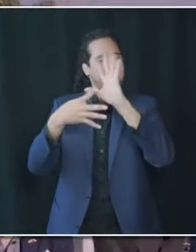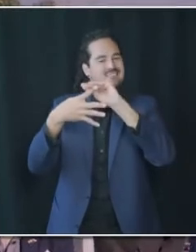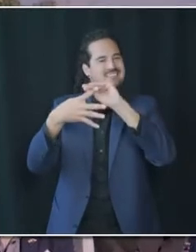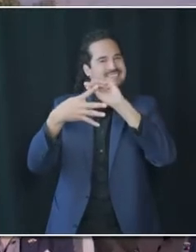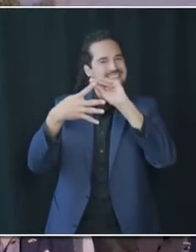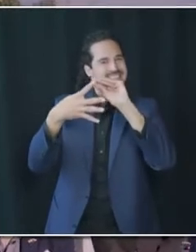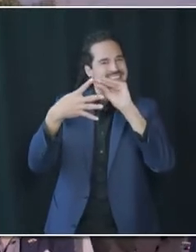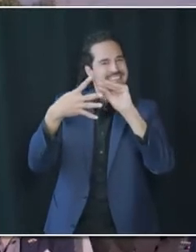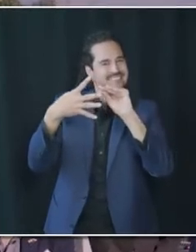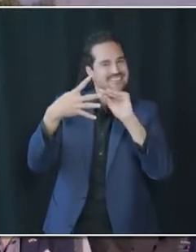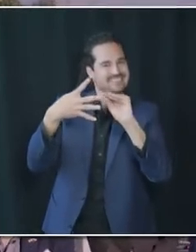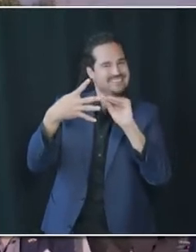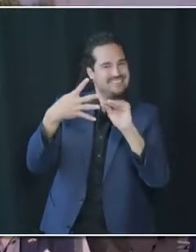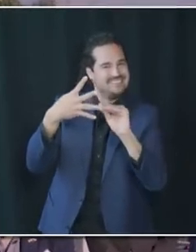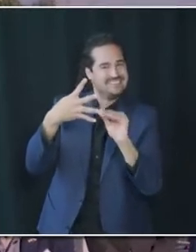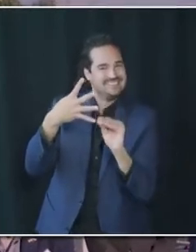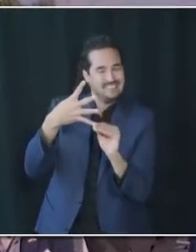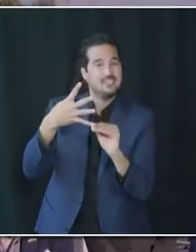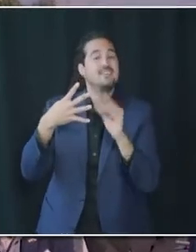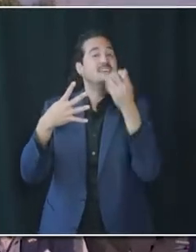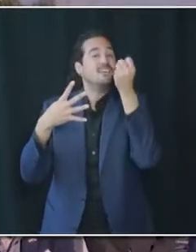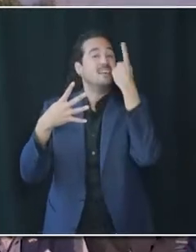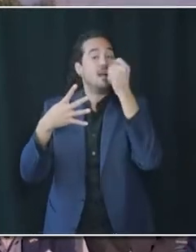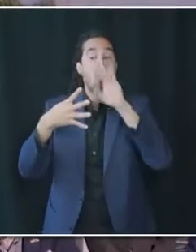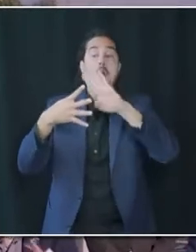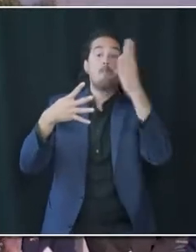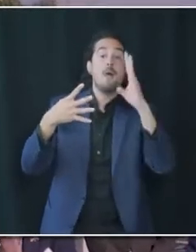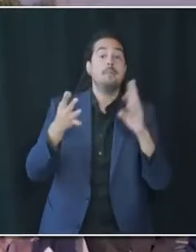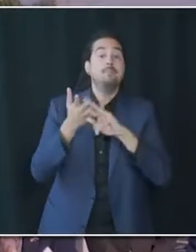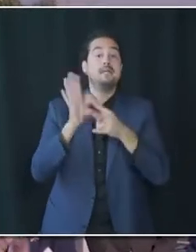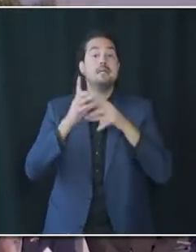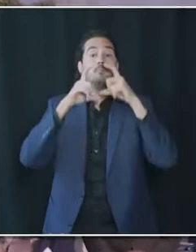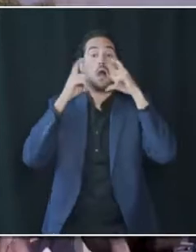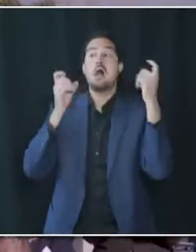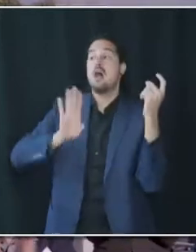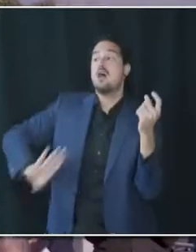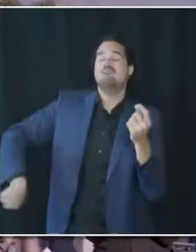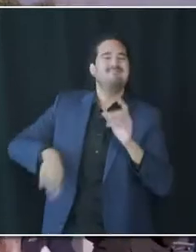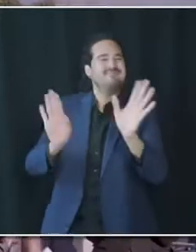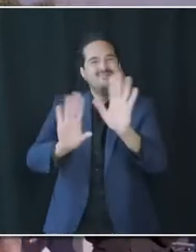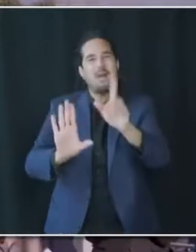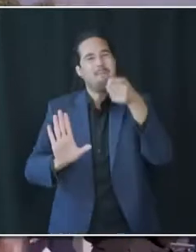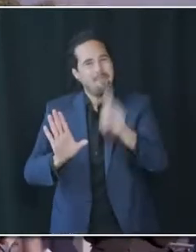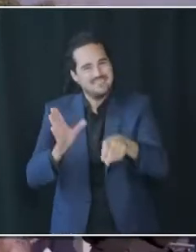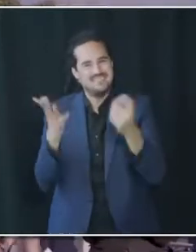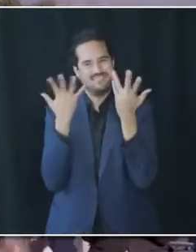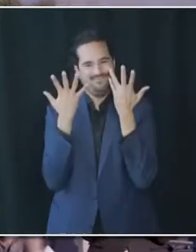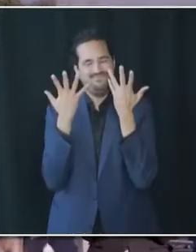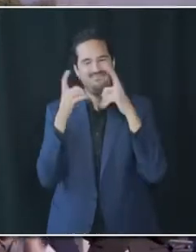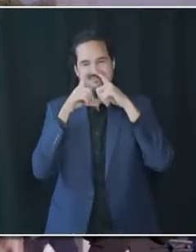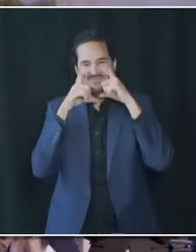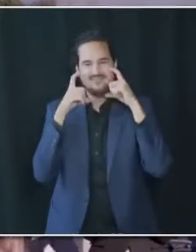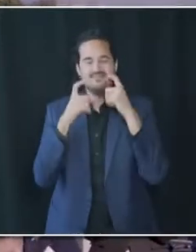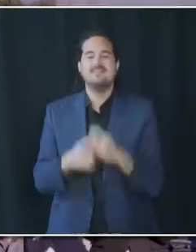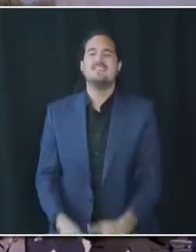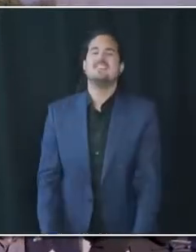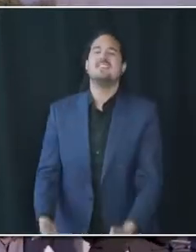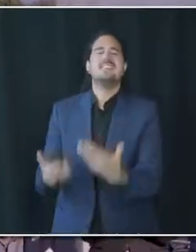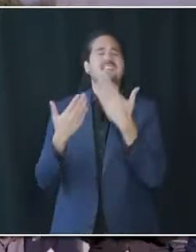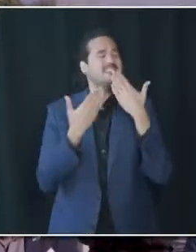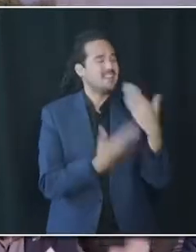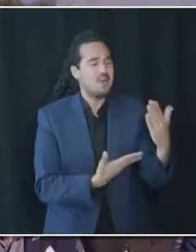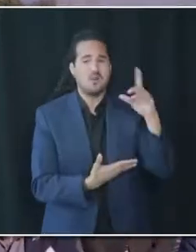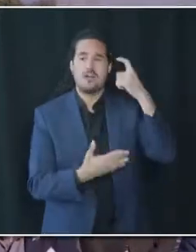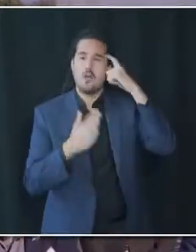la distancia para mantener esos números bajos pero básicamente le quiero dar las gracias al gobernador news and por eso